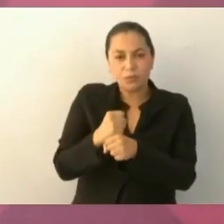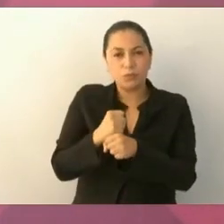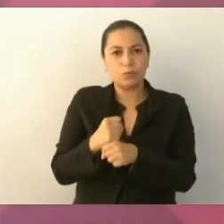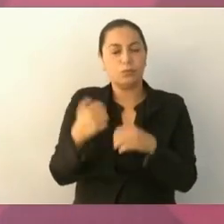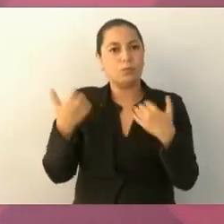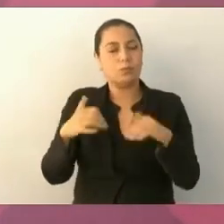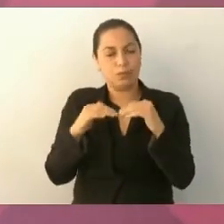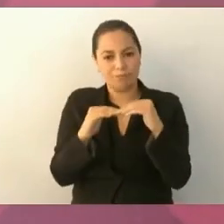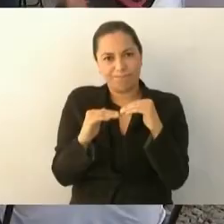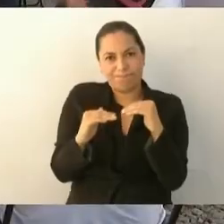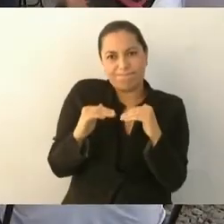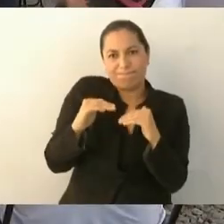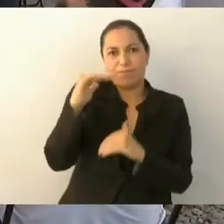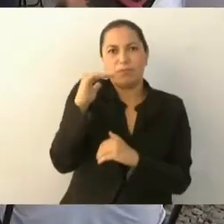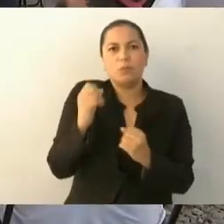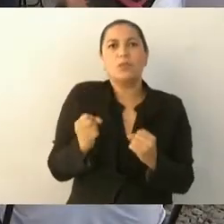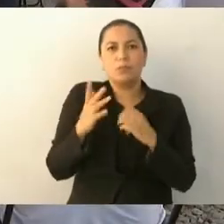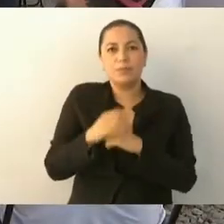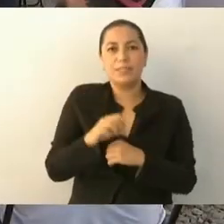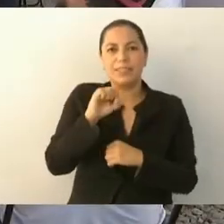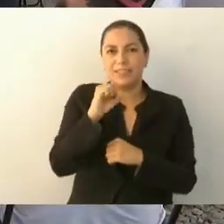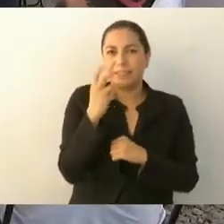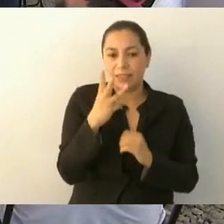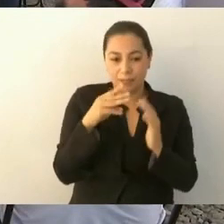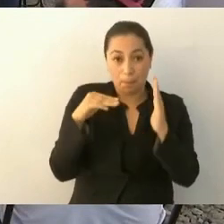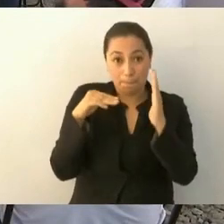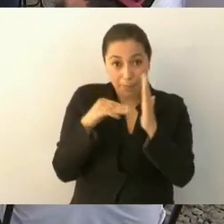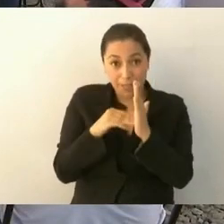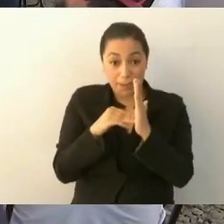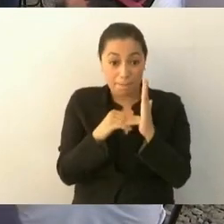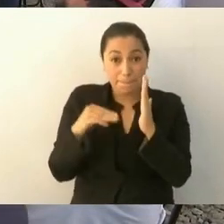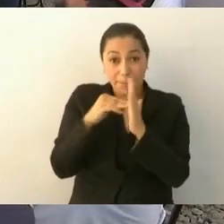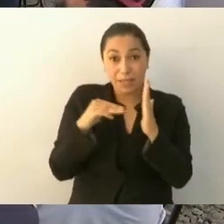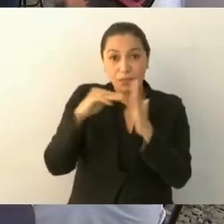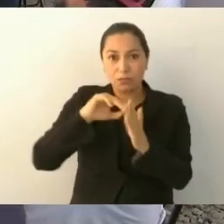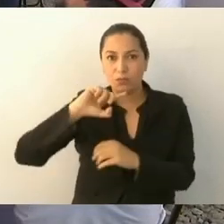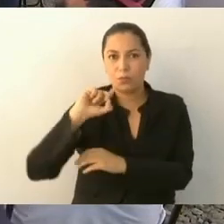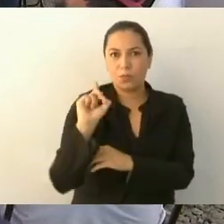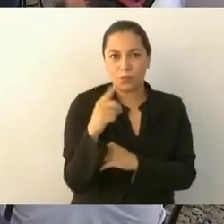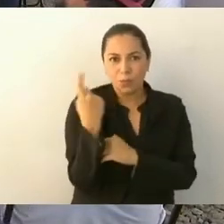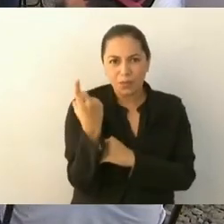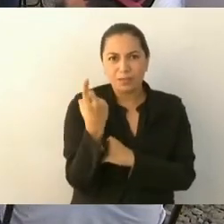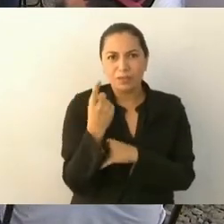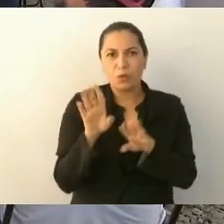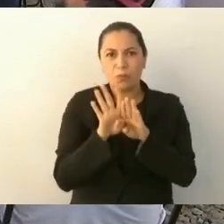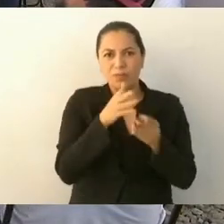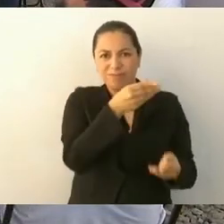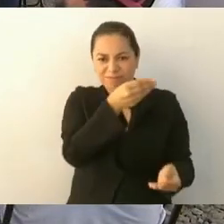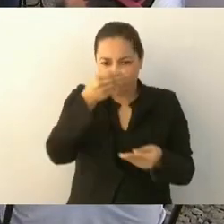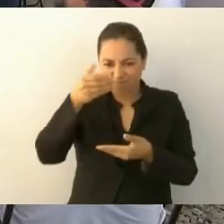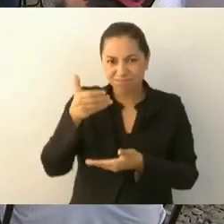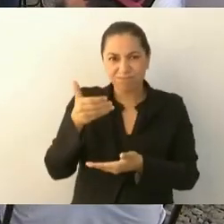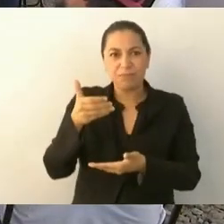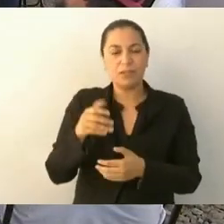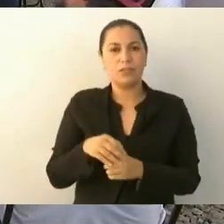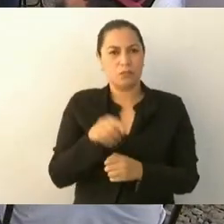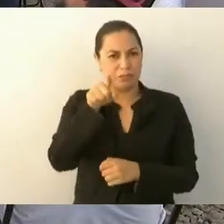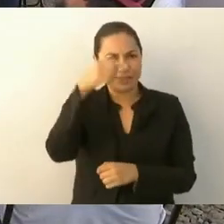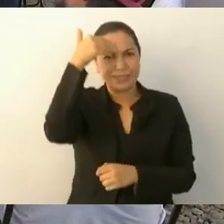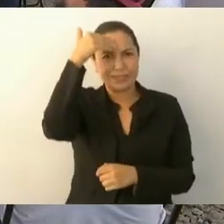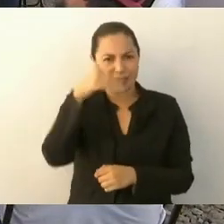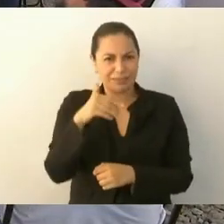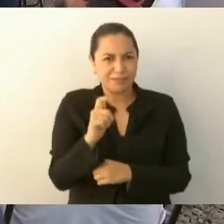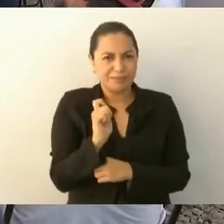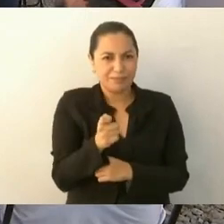a 63,000 millones de dólares en remesas. Y ustedes saben que